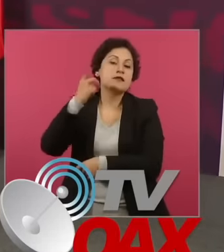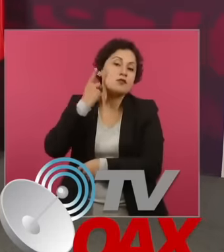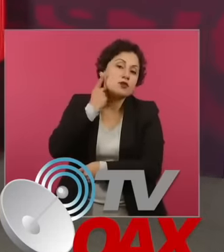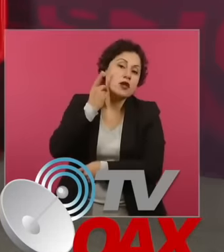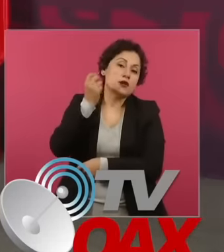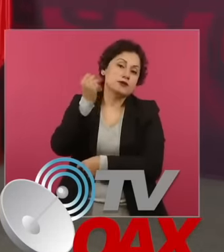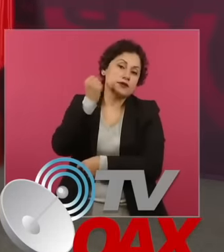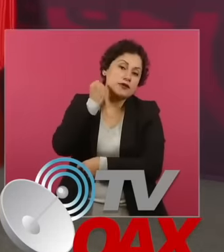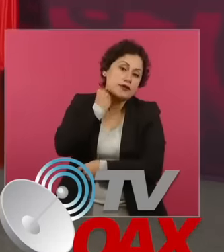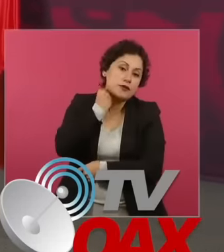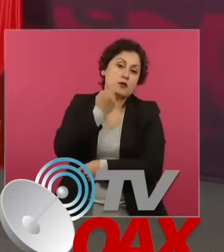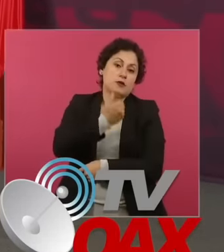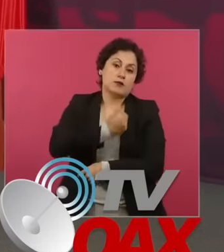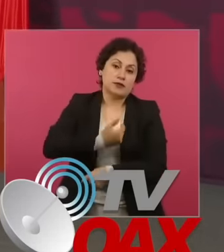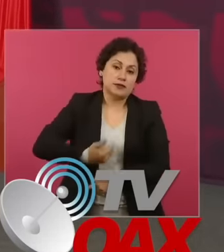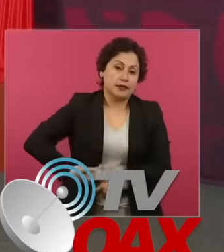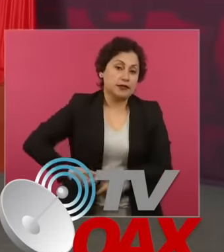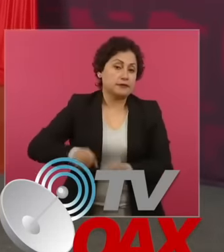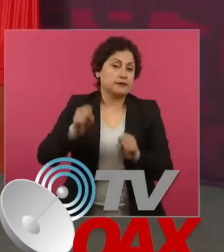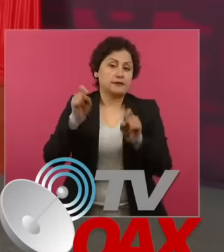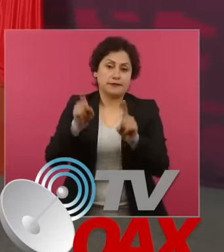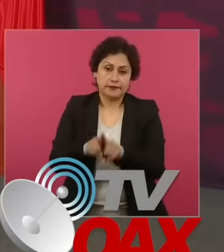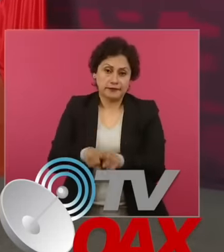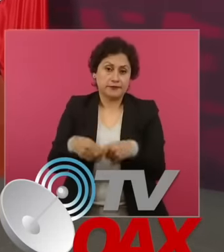Entonces esos diputados, esos senadores,